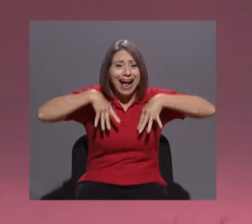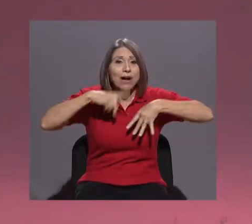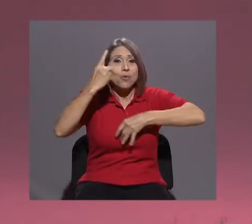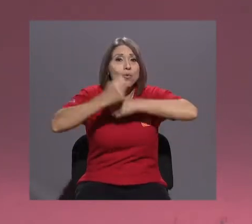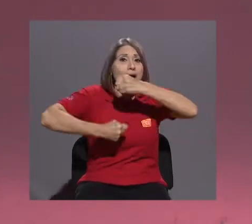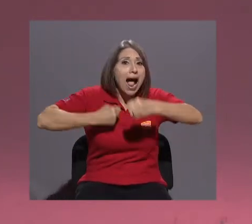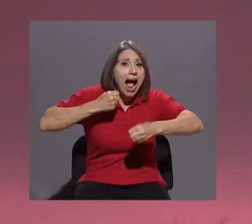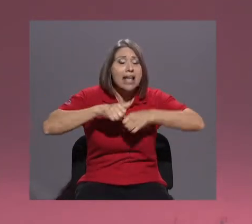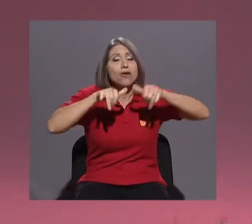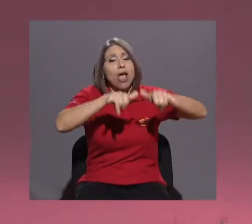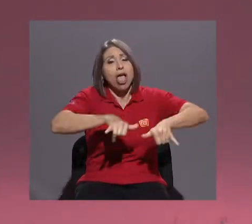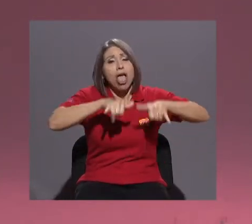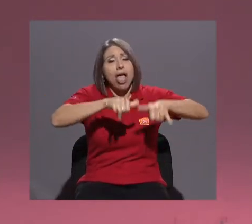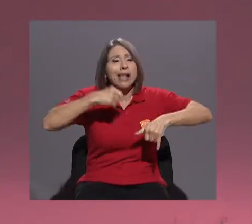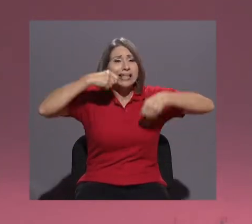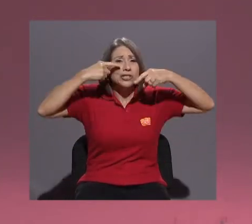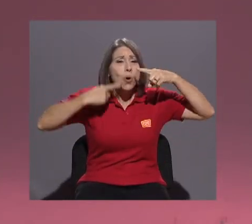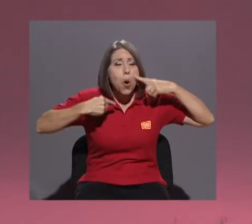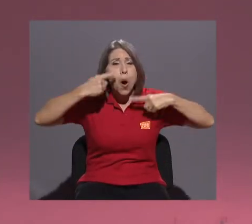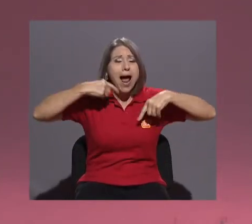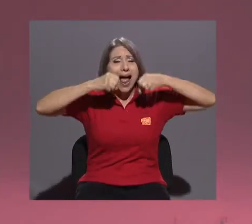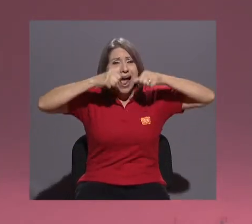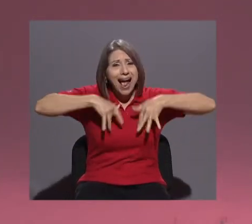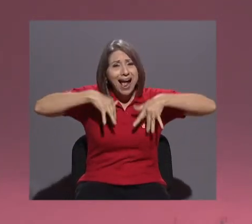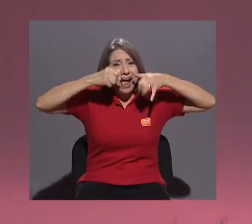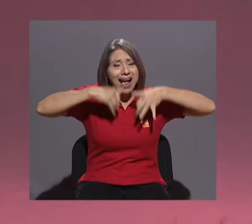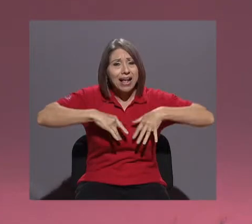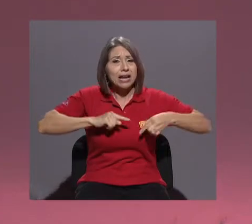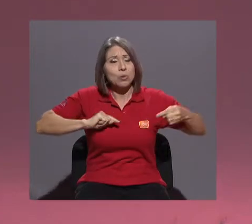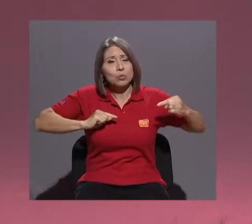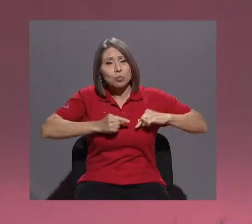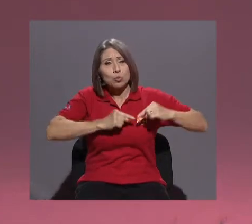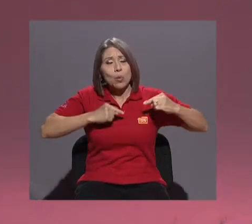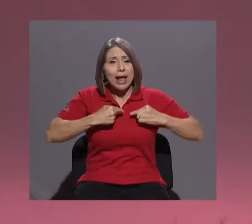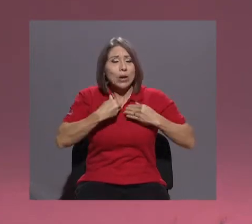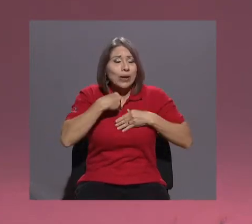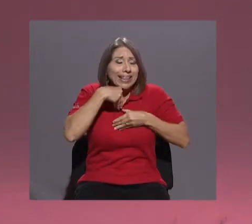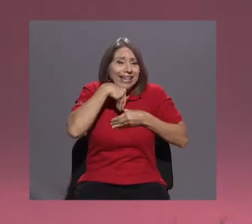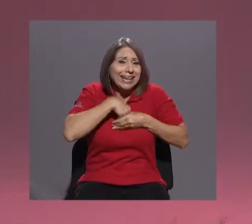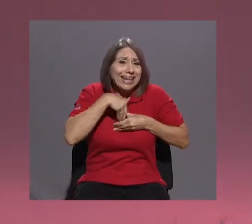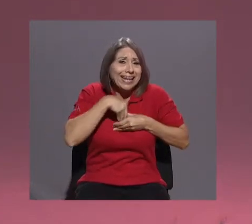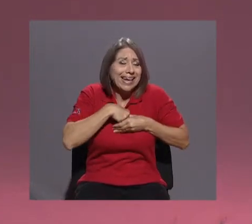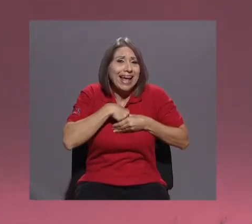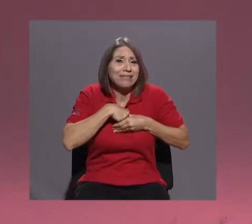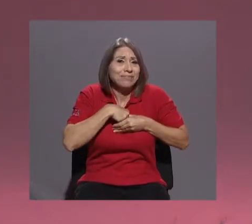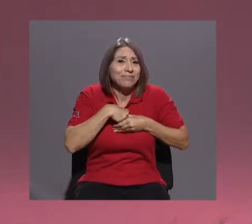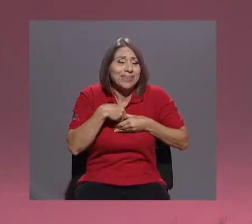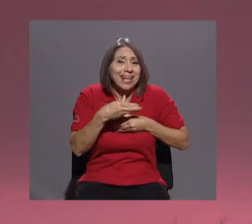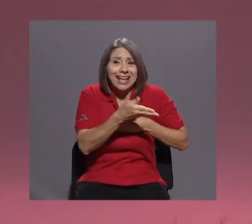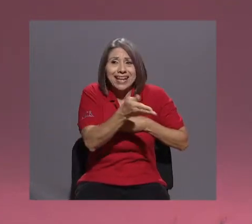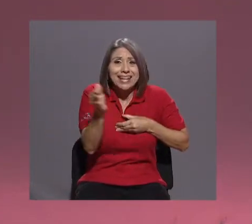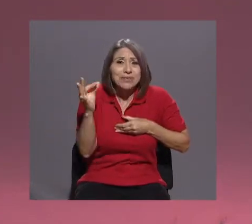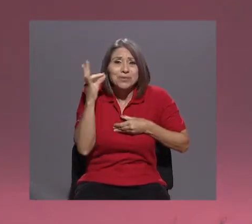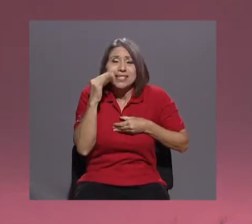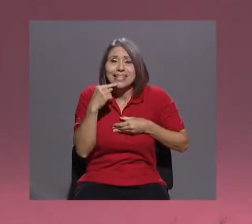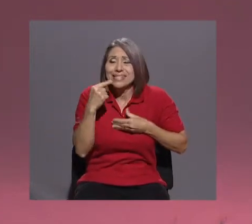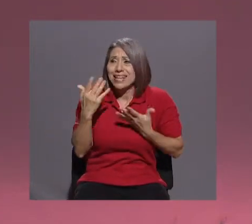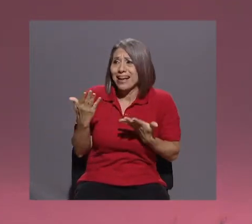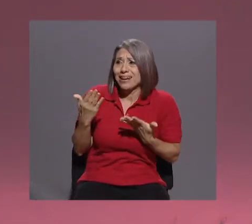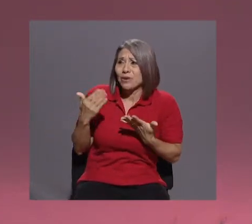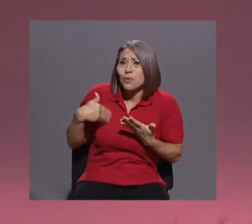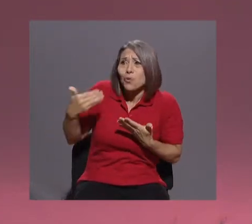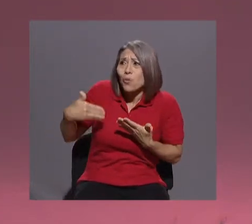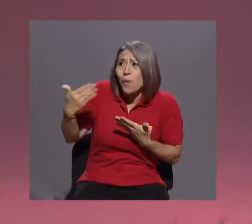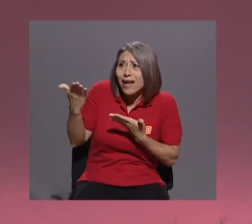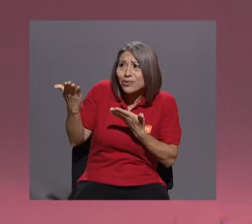En Gafaris Llorando Era un duelo Que yo tenía Era algo increíble Que las chicas decían Cuando doña